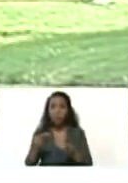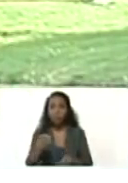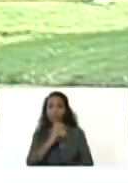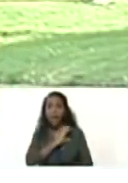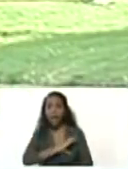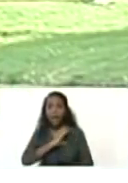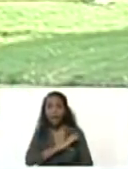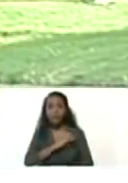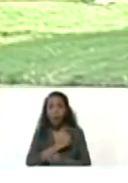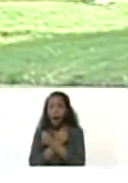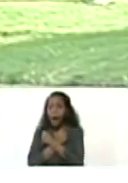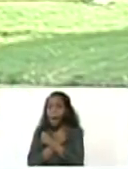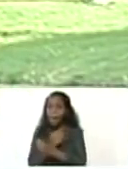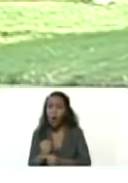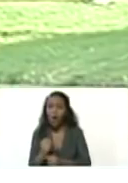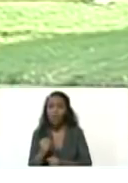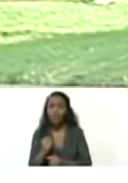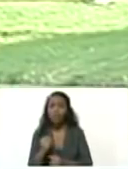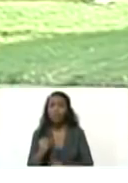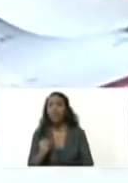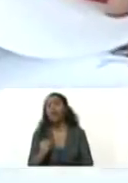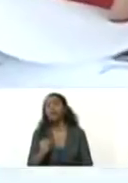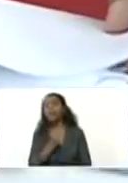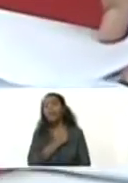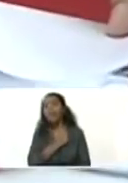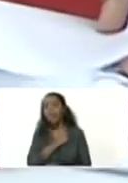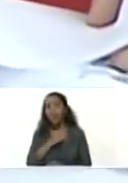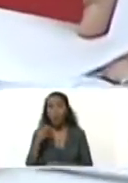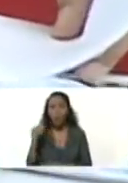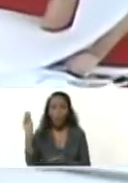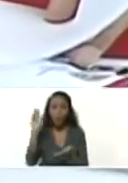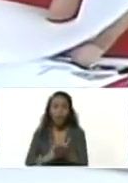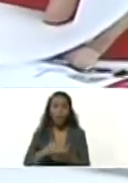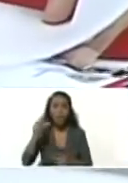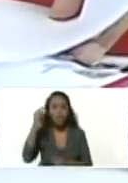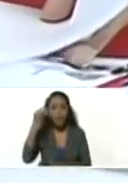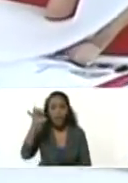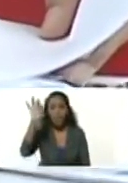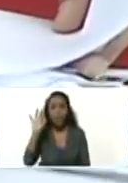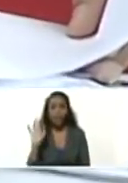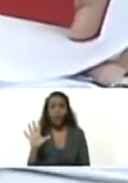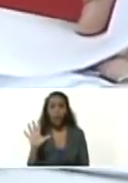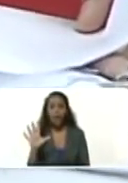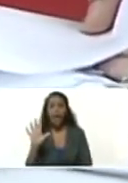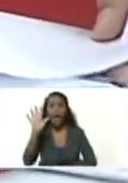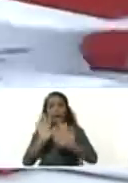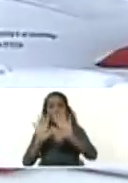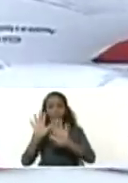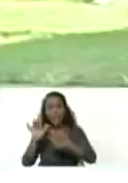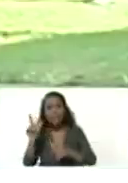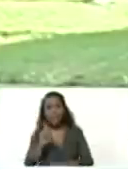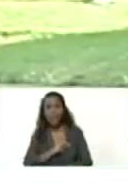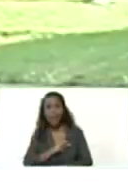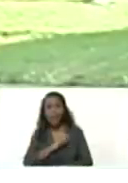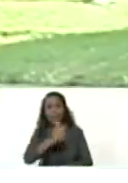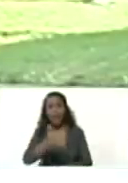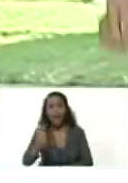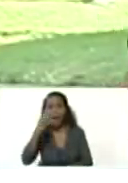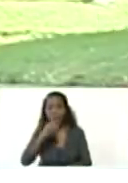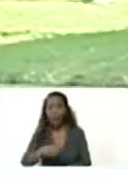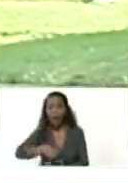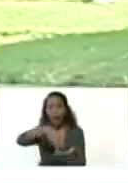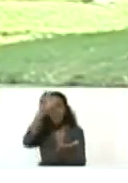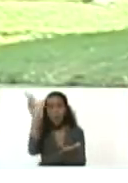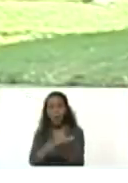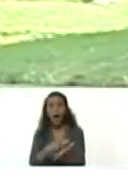Firmo con amor cristiano, decretando el Día del Pastor el 15 de enero cada año. ¡Aprobado!